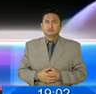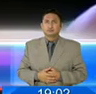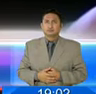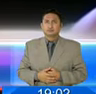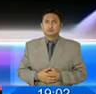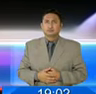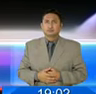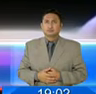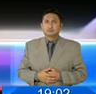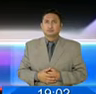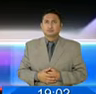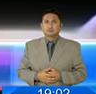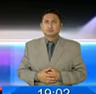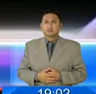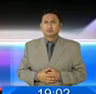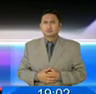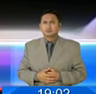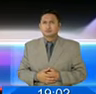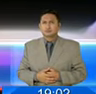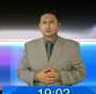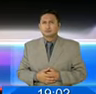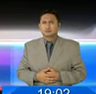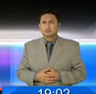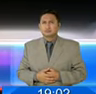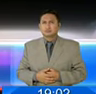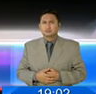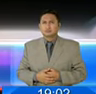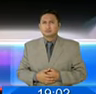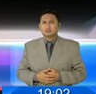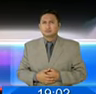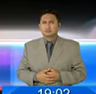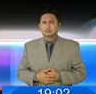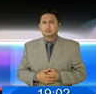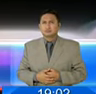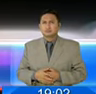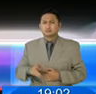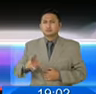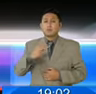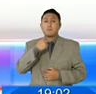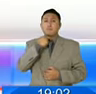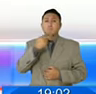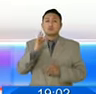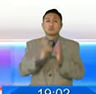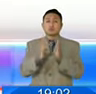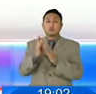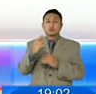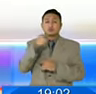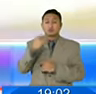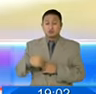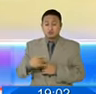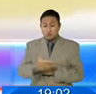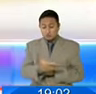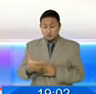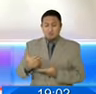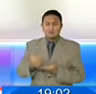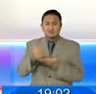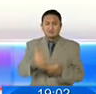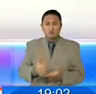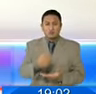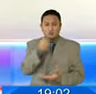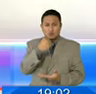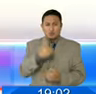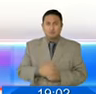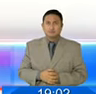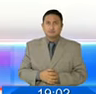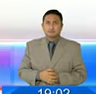que nos dice vosotros de comer 98